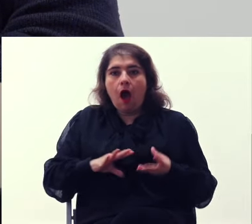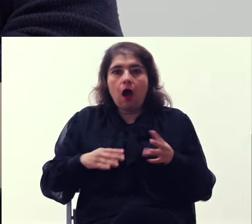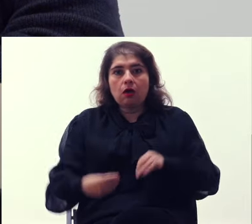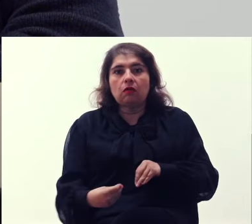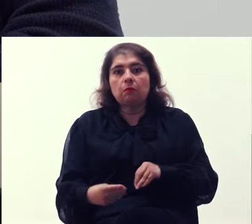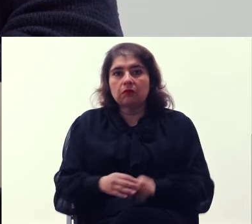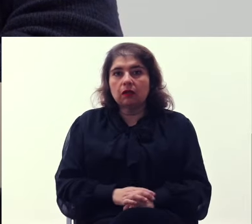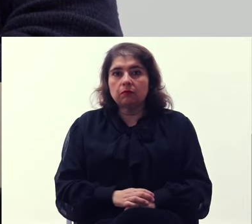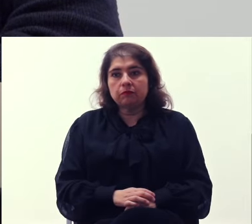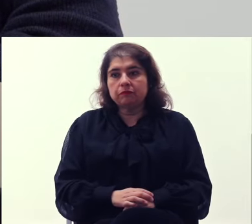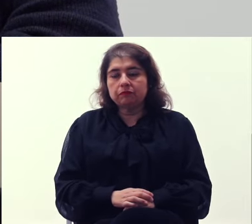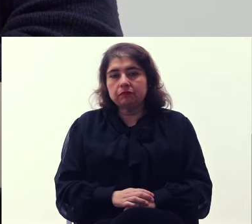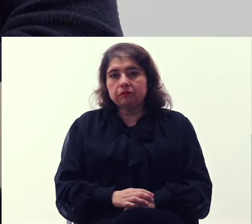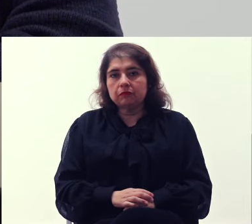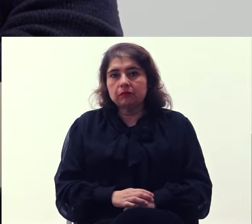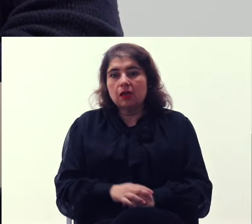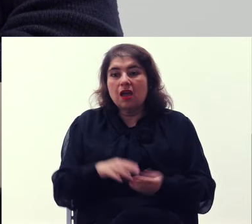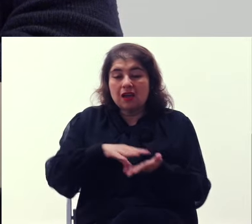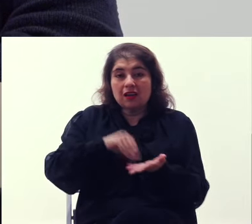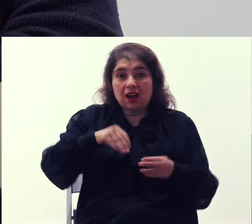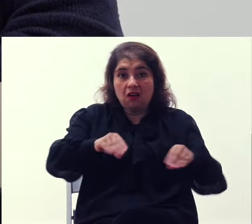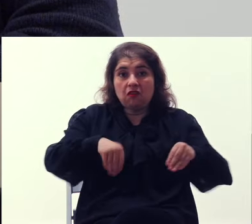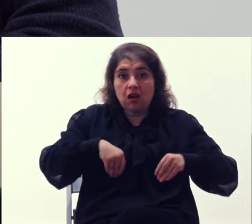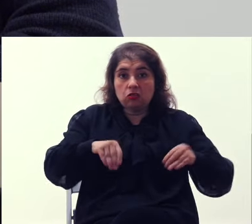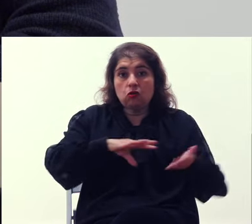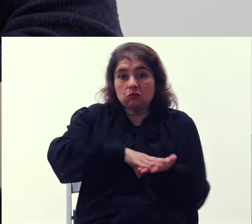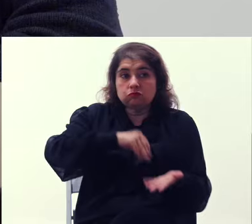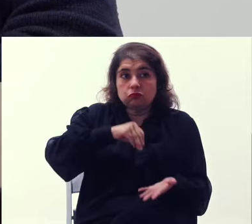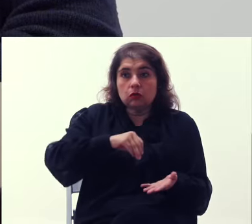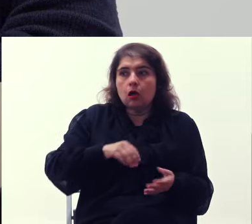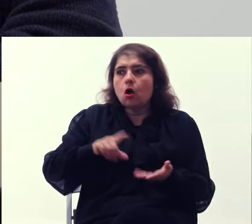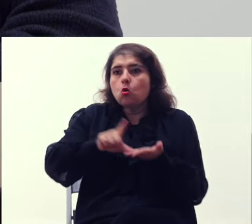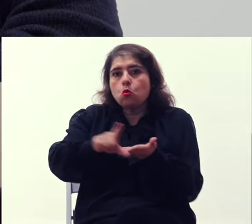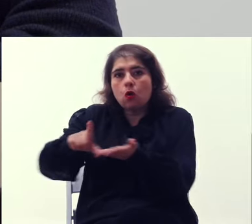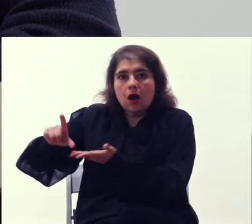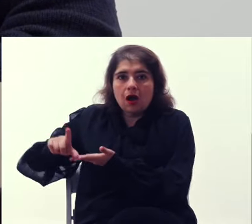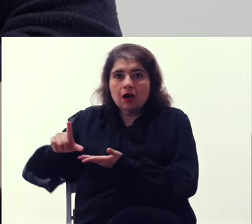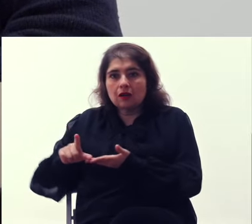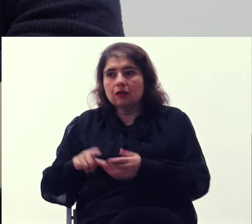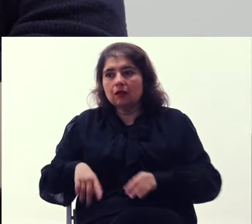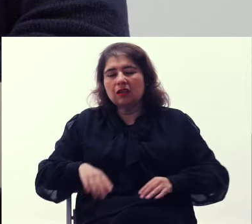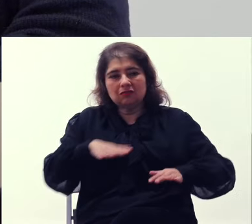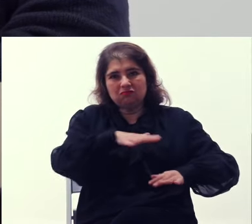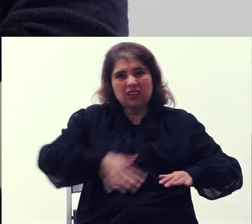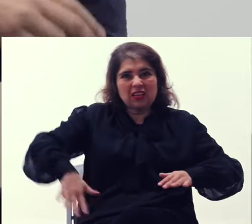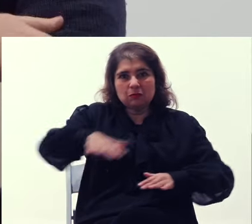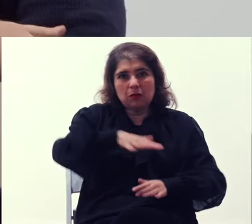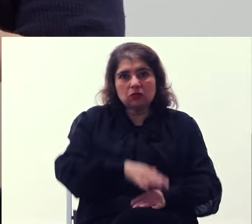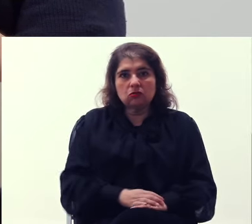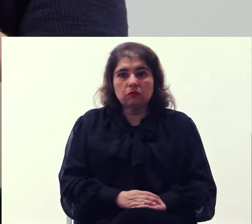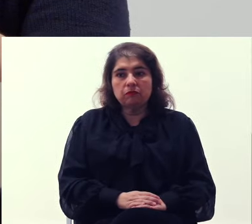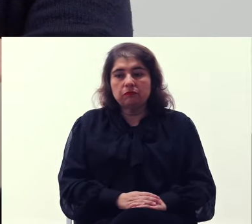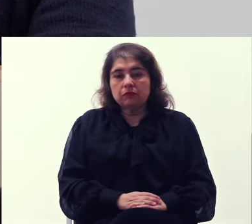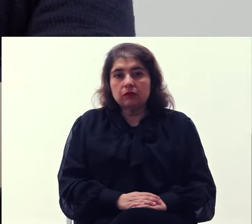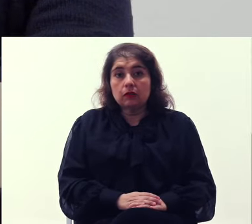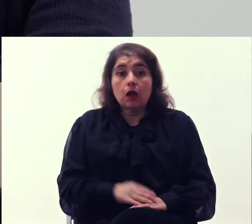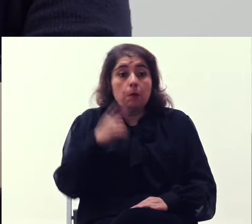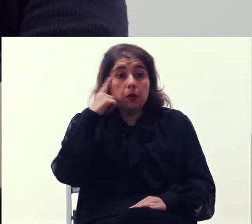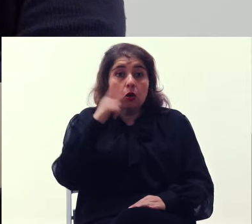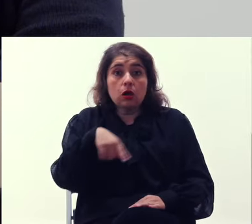poder adaptar una práctica, ¿no es cierto?, la práctica del grabado a estos espacios y a estos territorios, ¿no es cierto?,